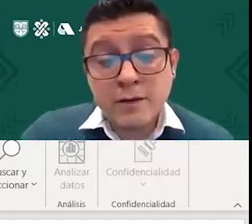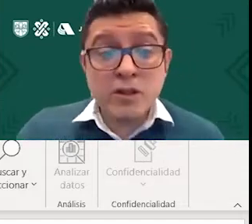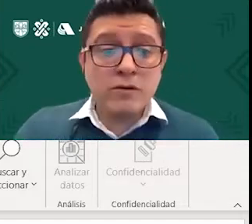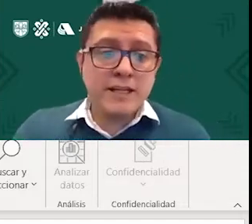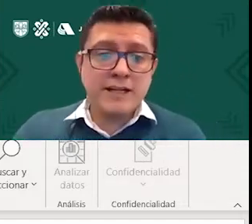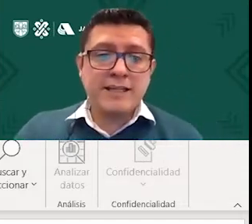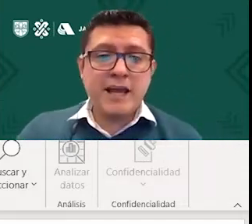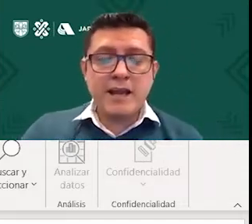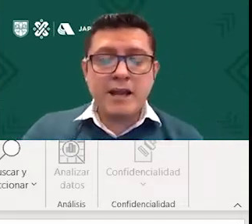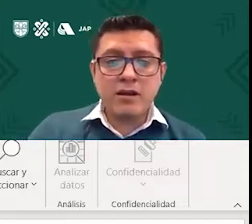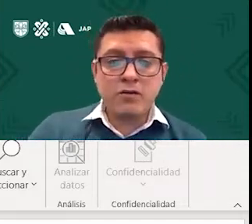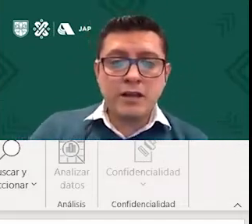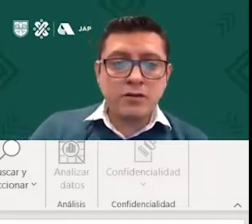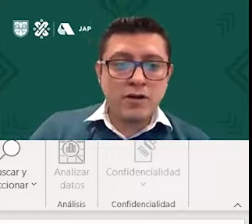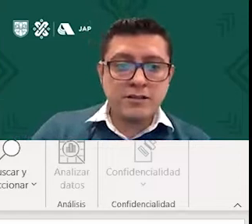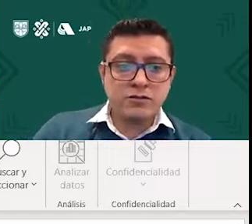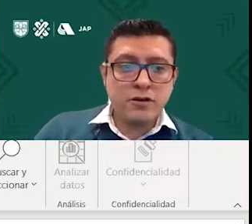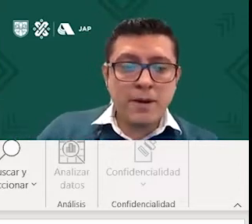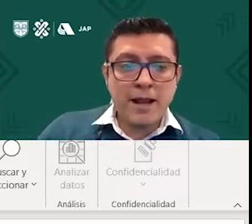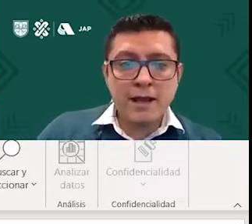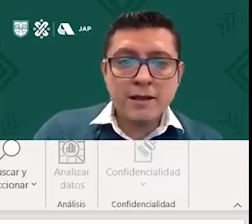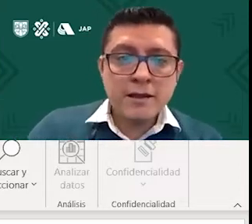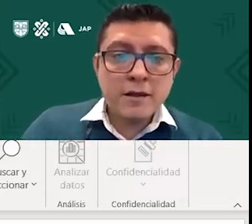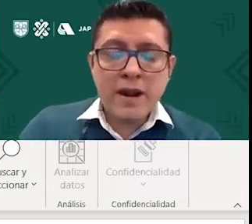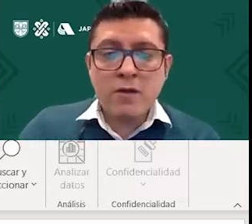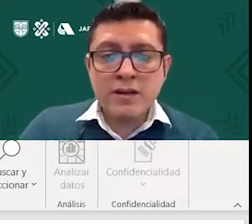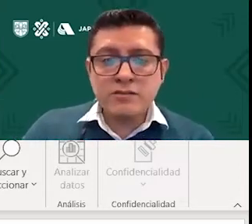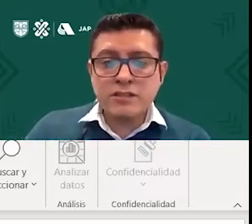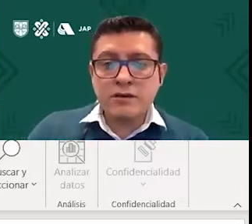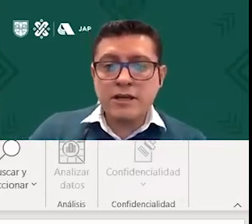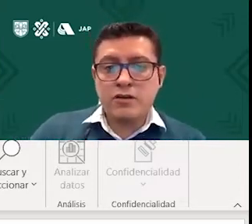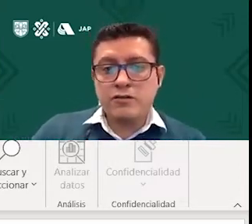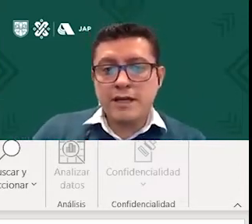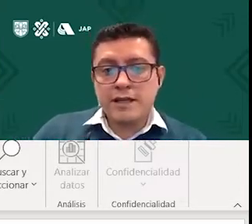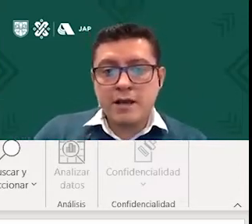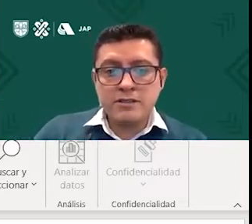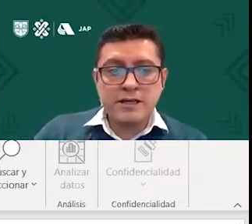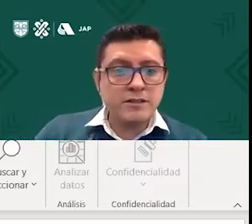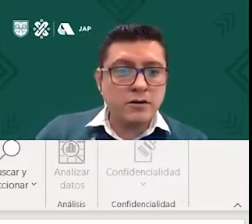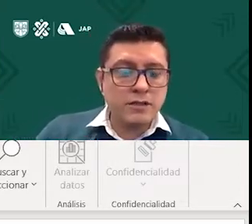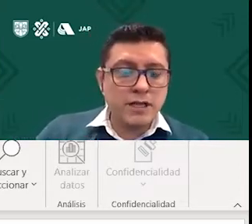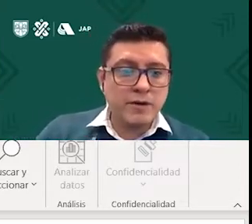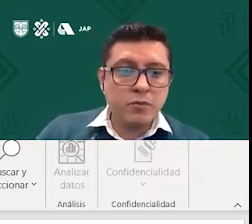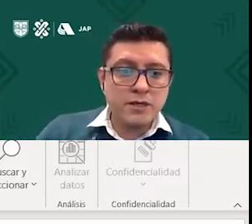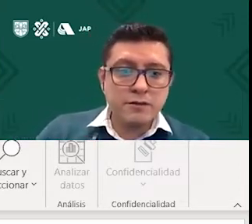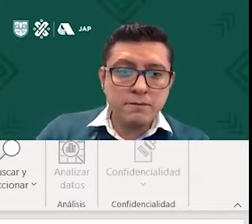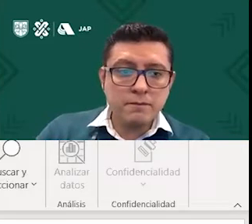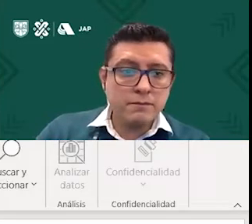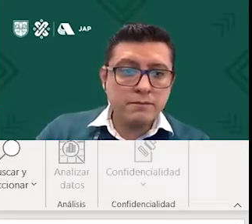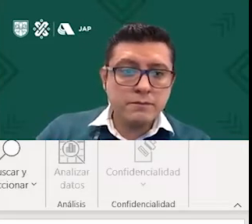bueno en el que tenga realmente contacto con la institución para para cualquier situación ayuda que tengamos en relación con el